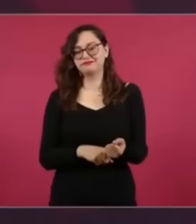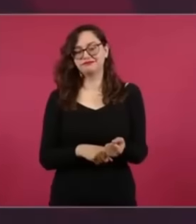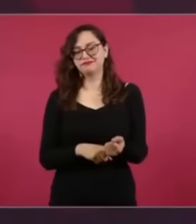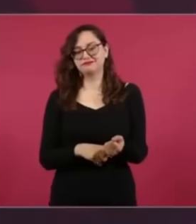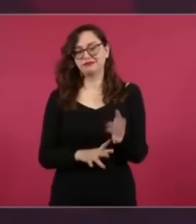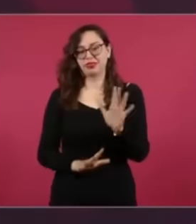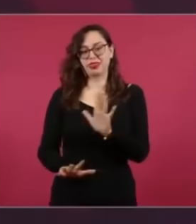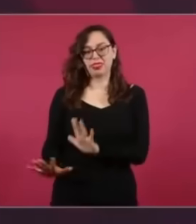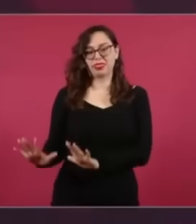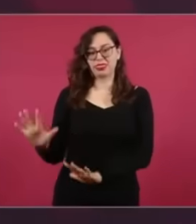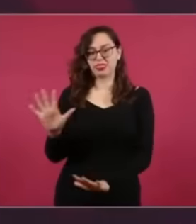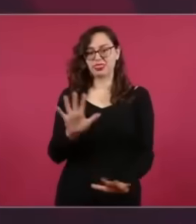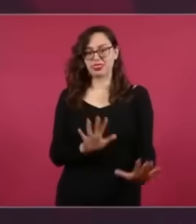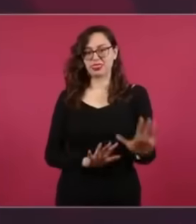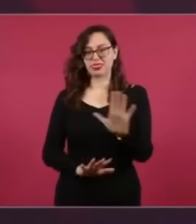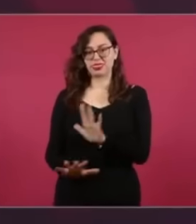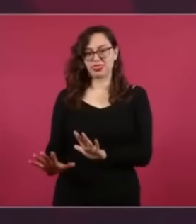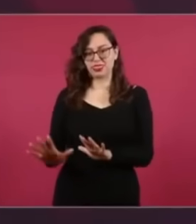un manejo tendencioso.